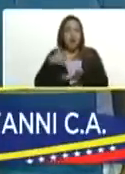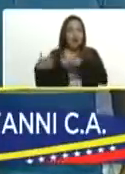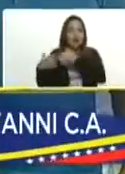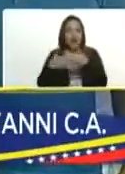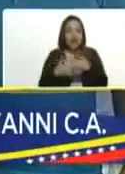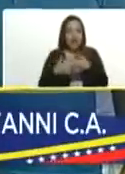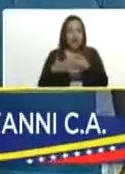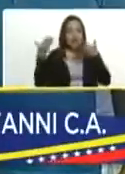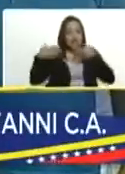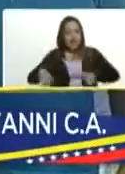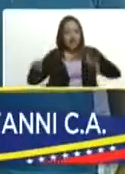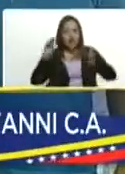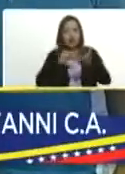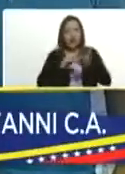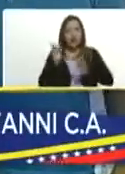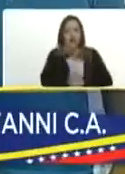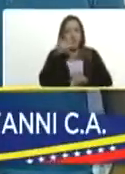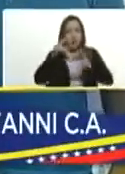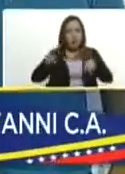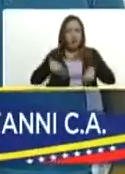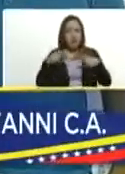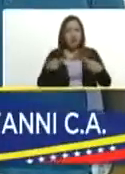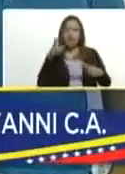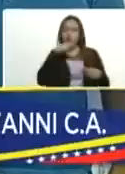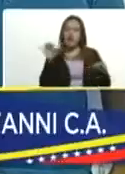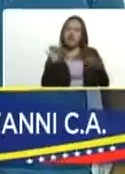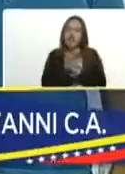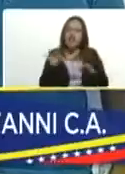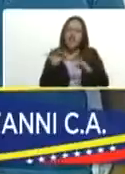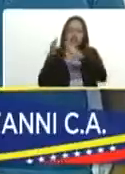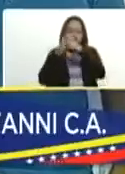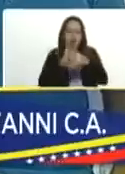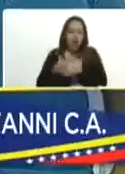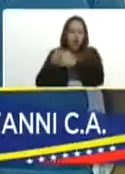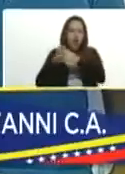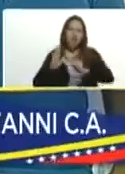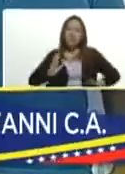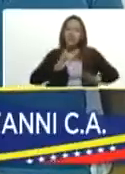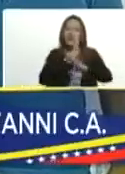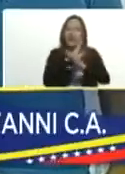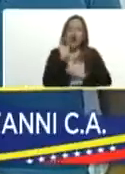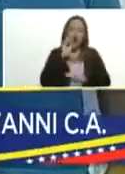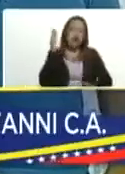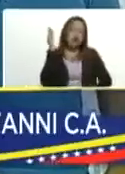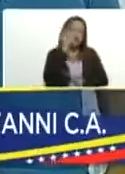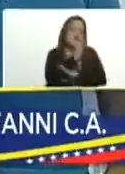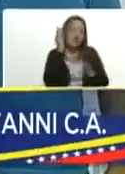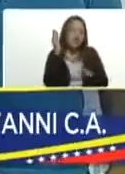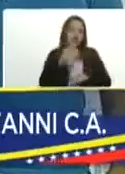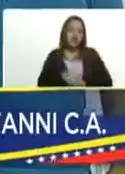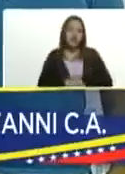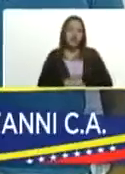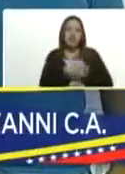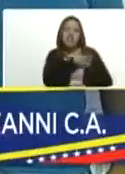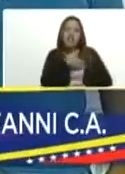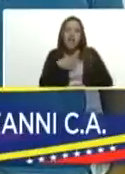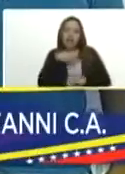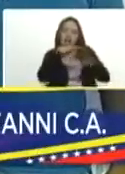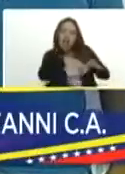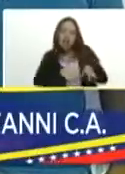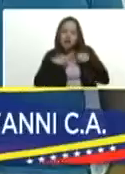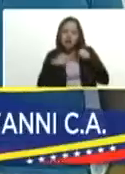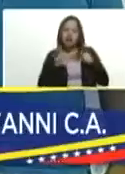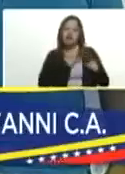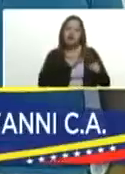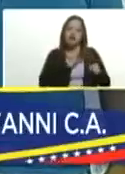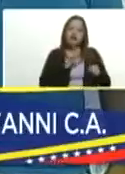del renacer, de la recuperación. No va a haber ningún imperio que con sus bloqueos, con sus sanciones, con su sed de apoderarse con nuestros recursos,